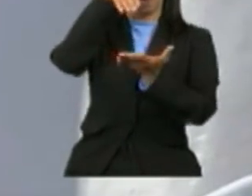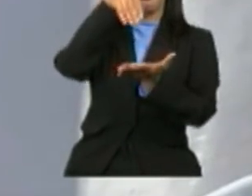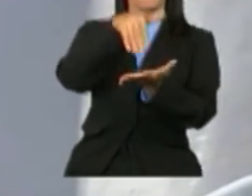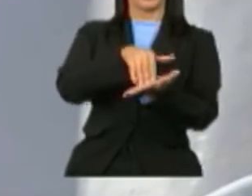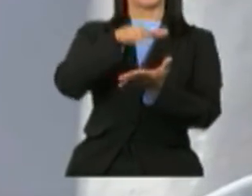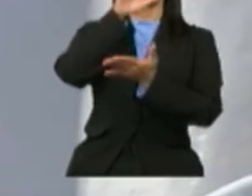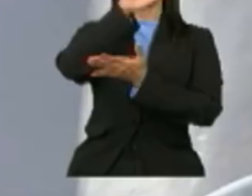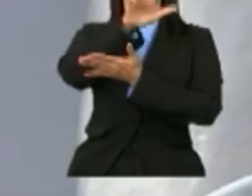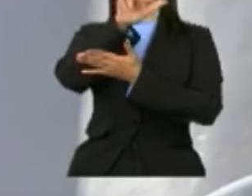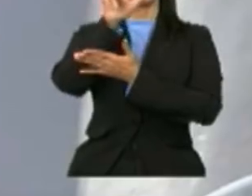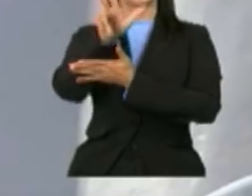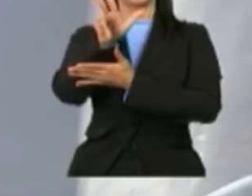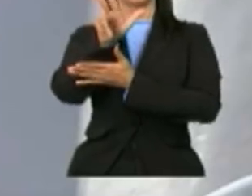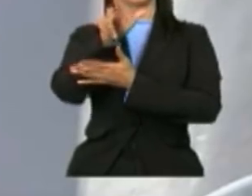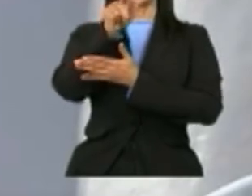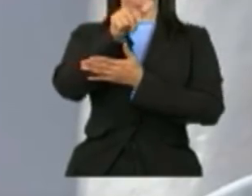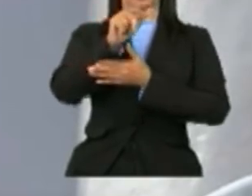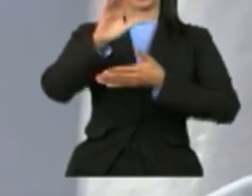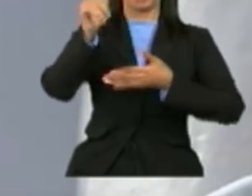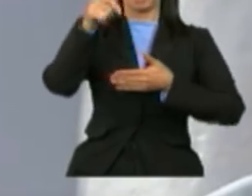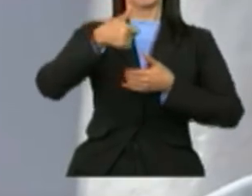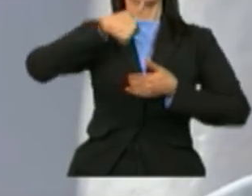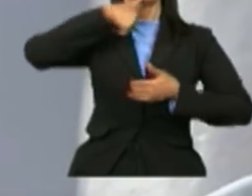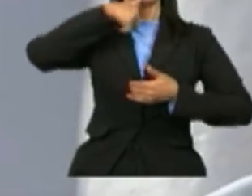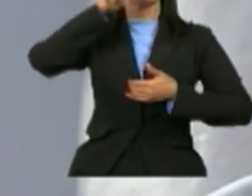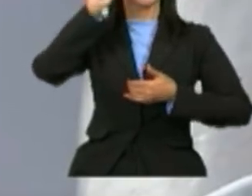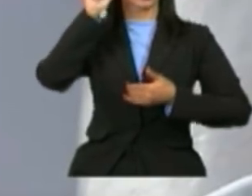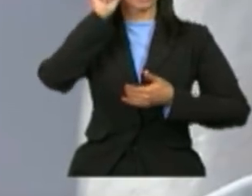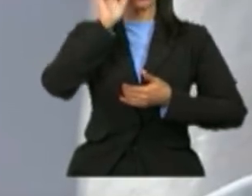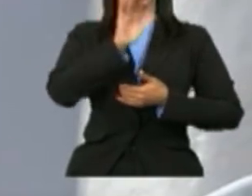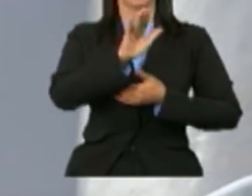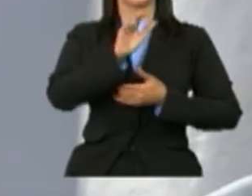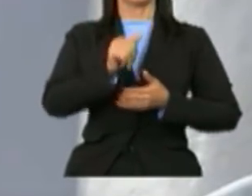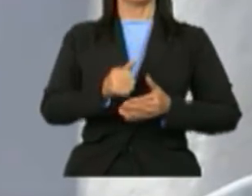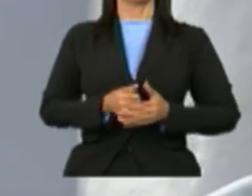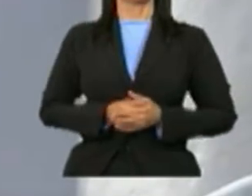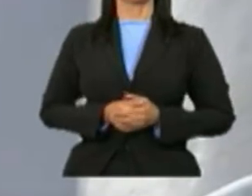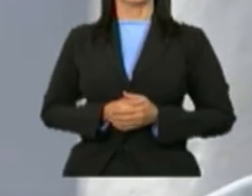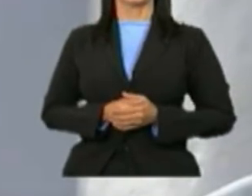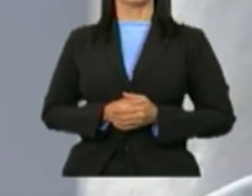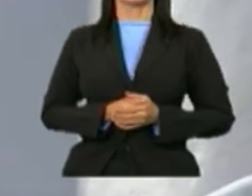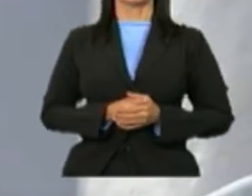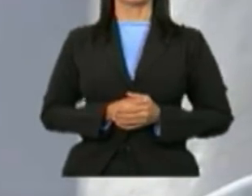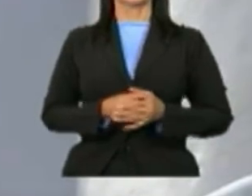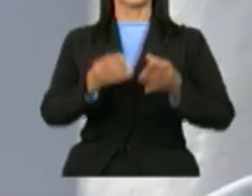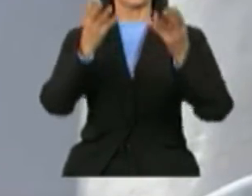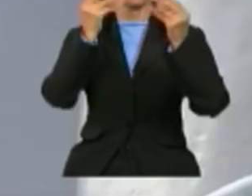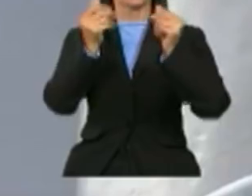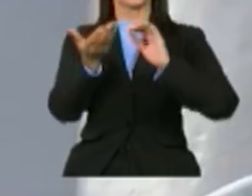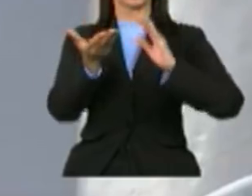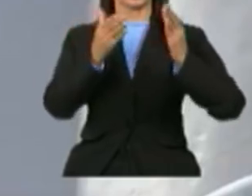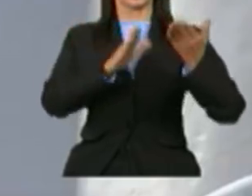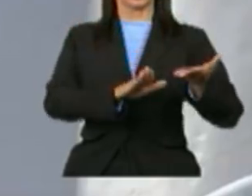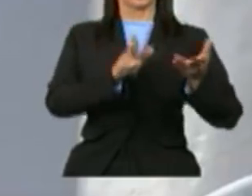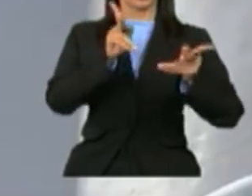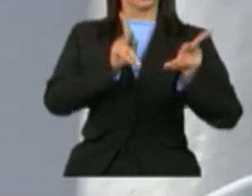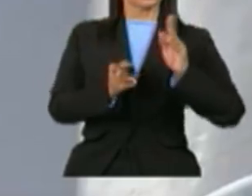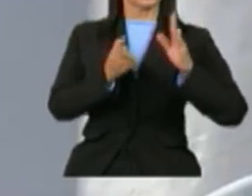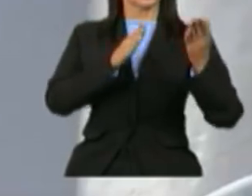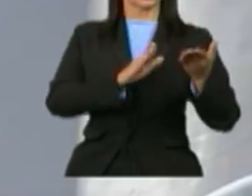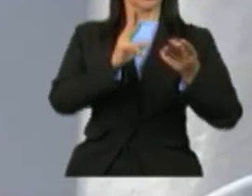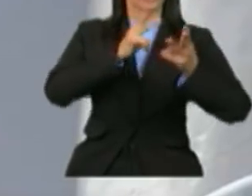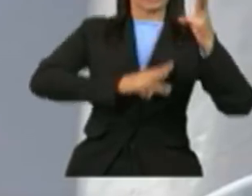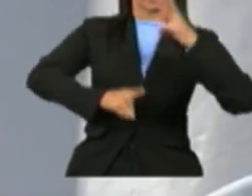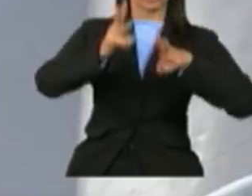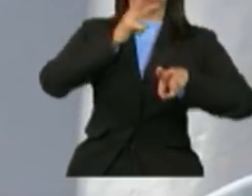81.153 casos se registraron en el día de ayer. El número de defunciones totales a nivel